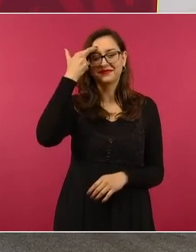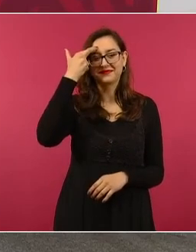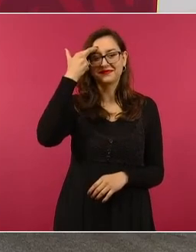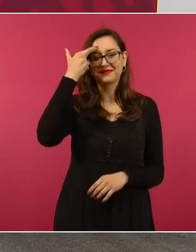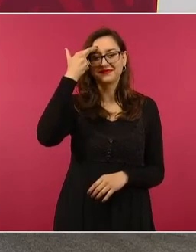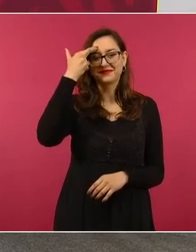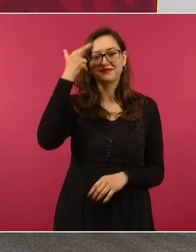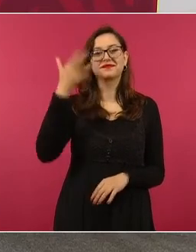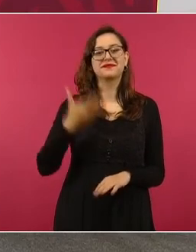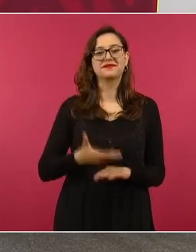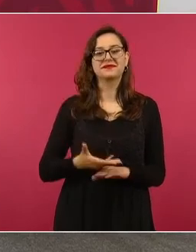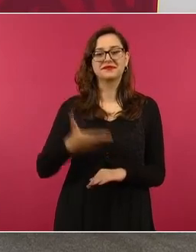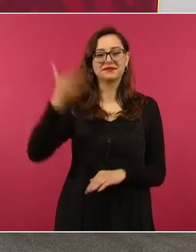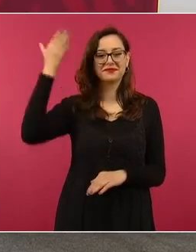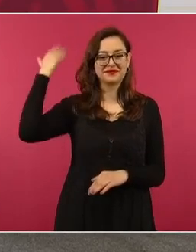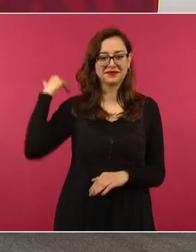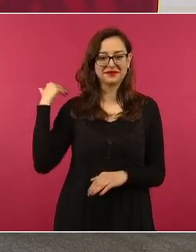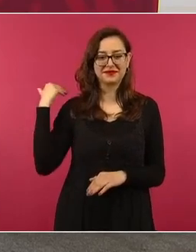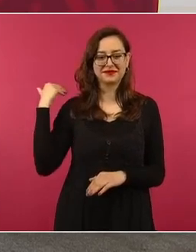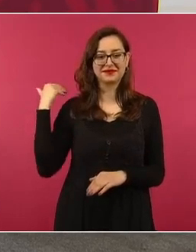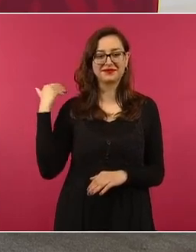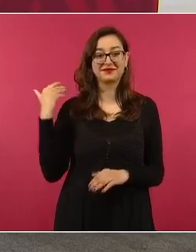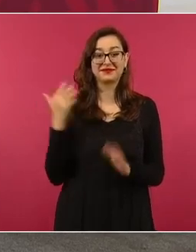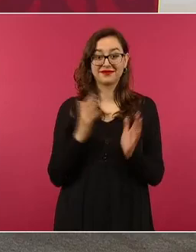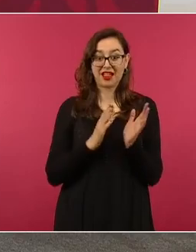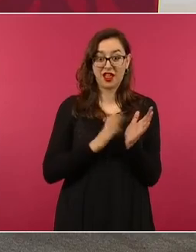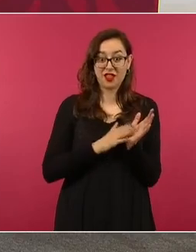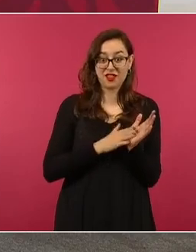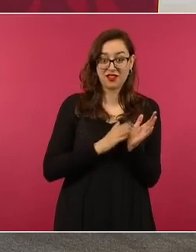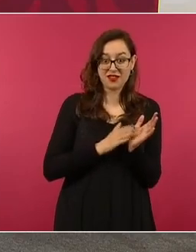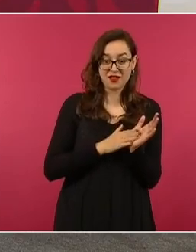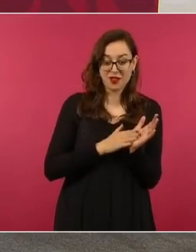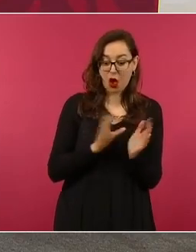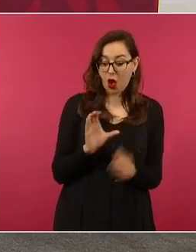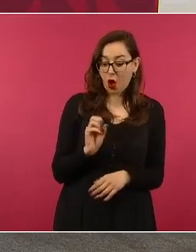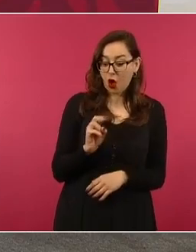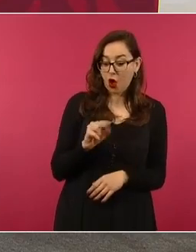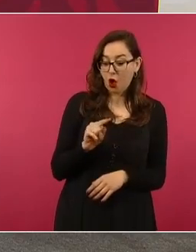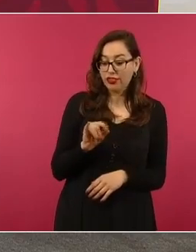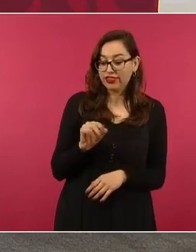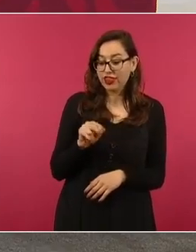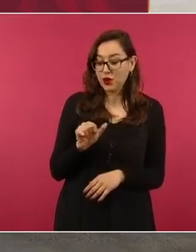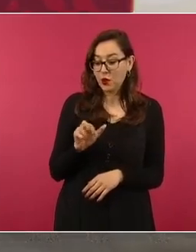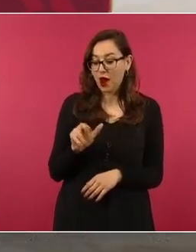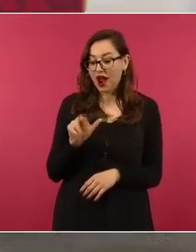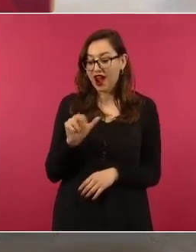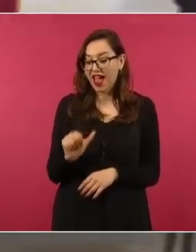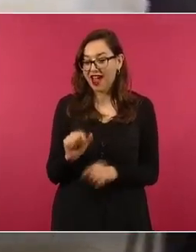Antes en las novelas, continuará.